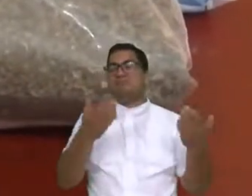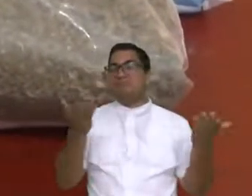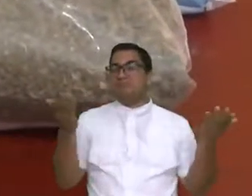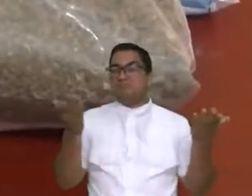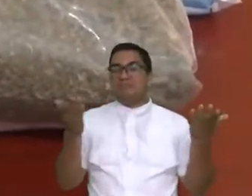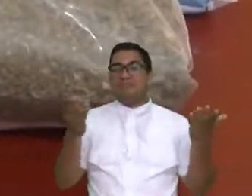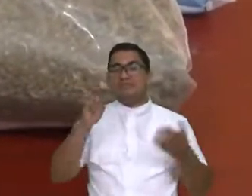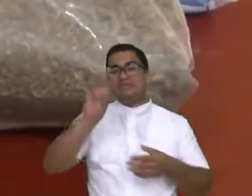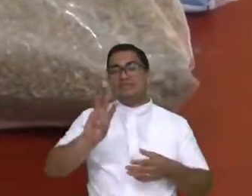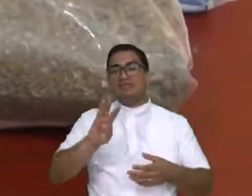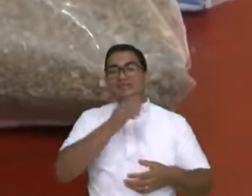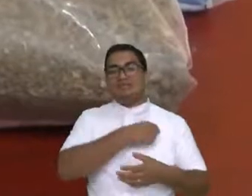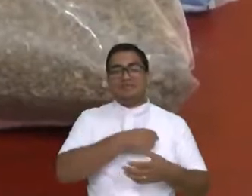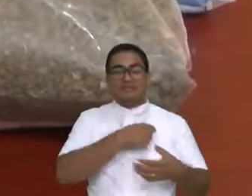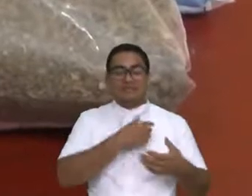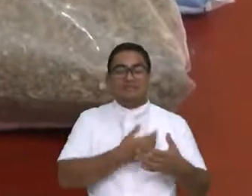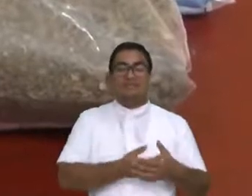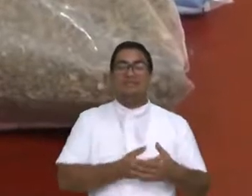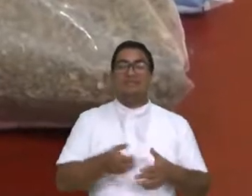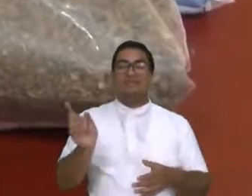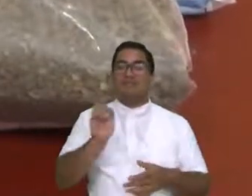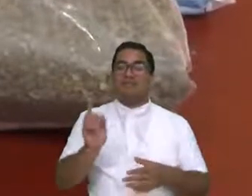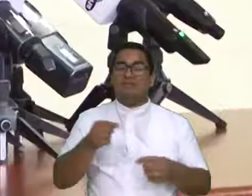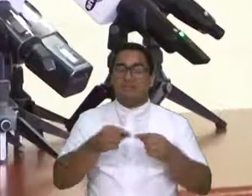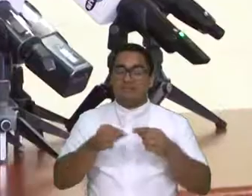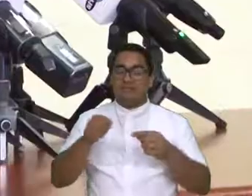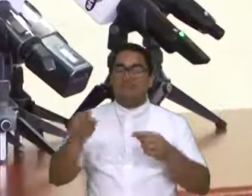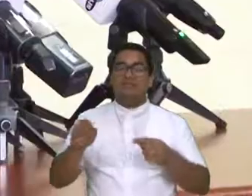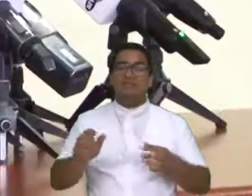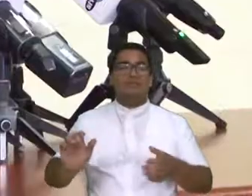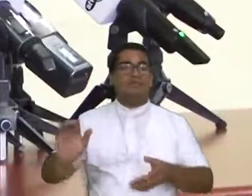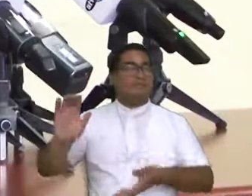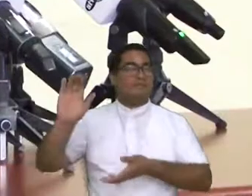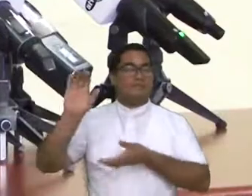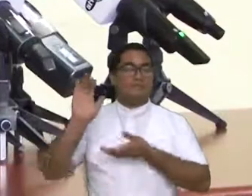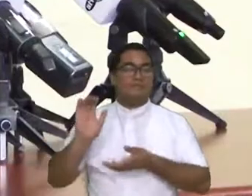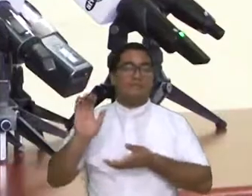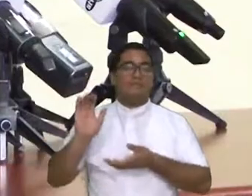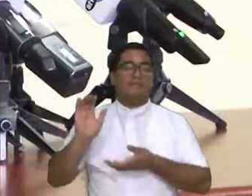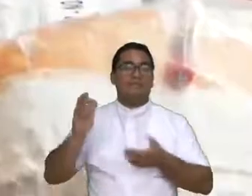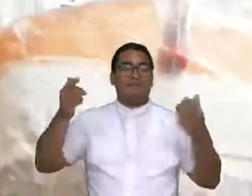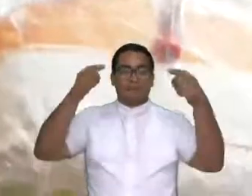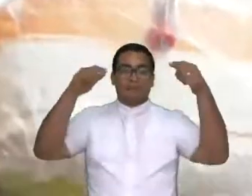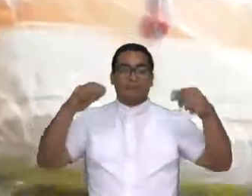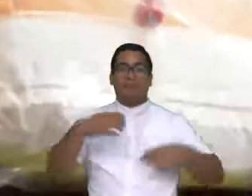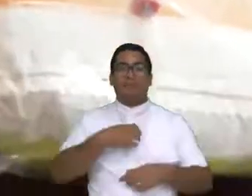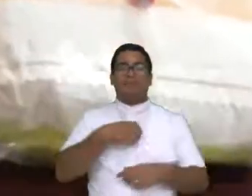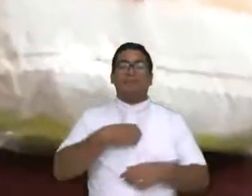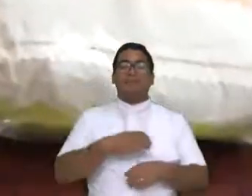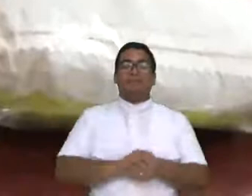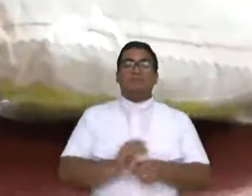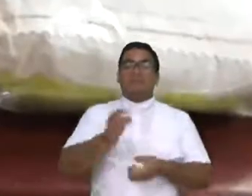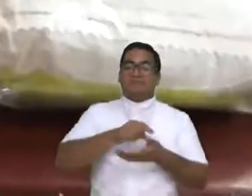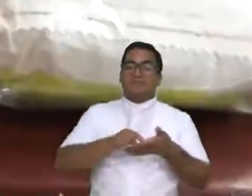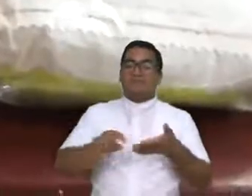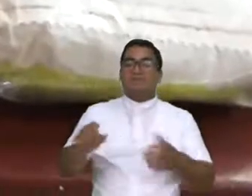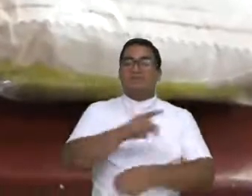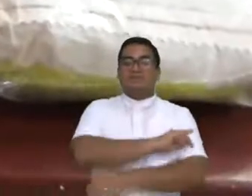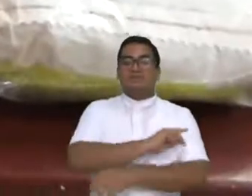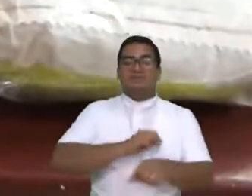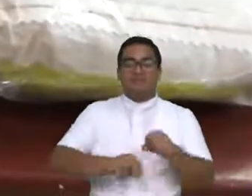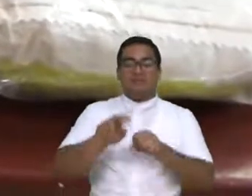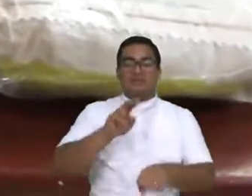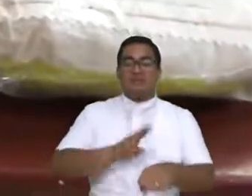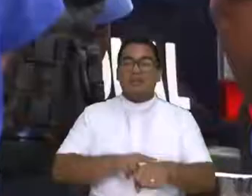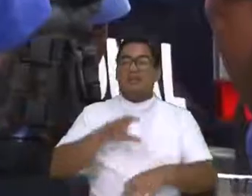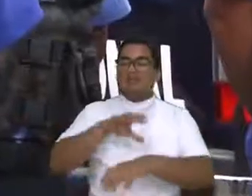el 3 de marzo en el municipio de Mazatepe, departamento de Masaya. Esta semana, la Policía Nacional puso